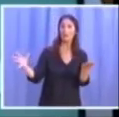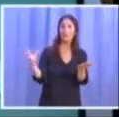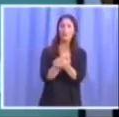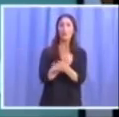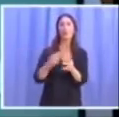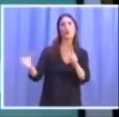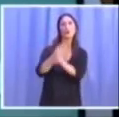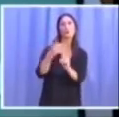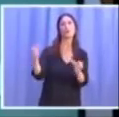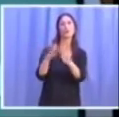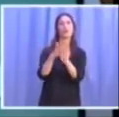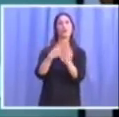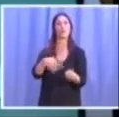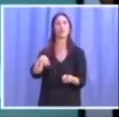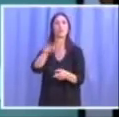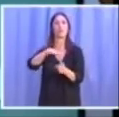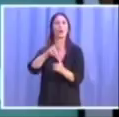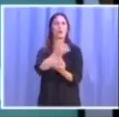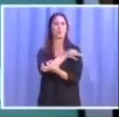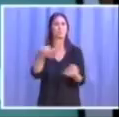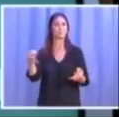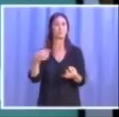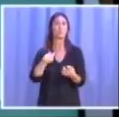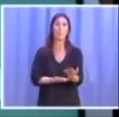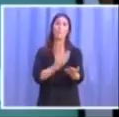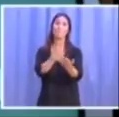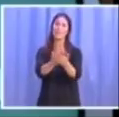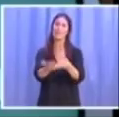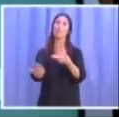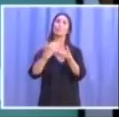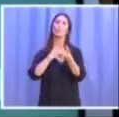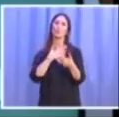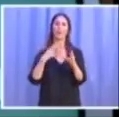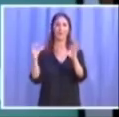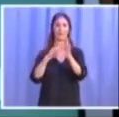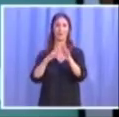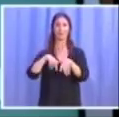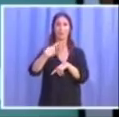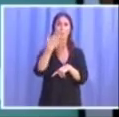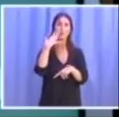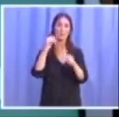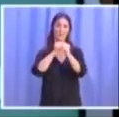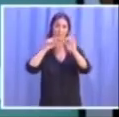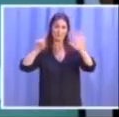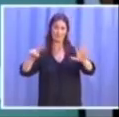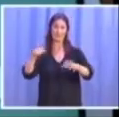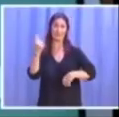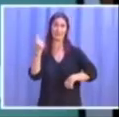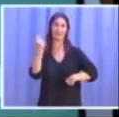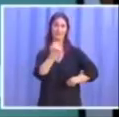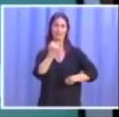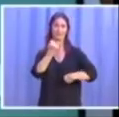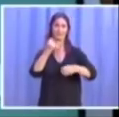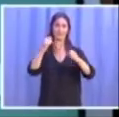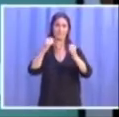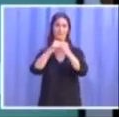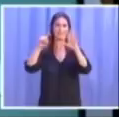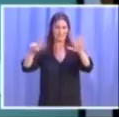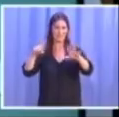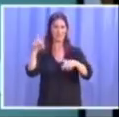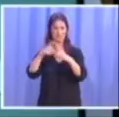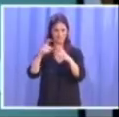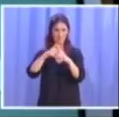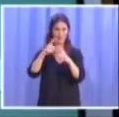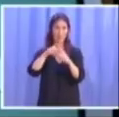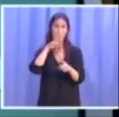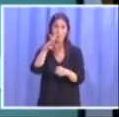llevemos a Granada al lugar que le corresponde. Y por eso quiero pedirte el voto para Ciudadanos el próximo día 26 de diciembre, el día 26 de